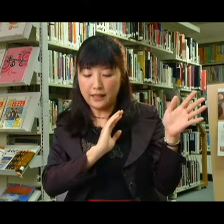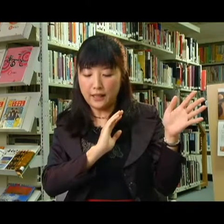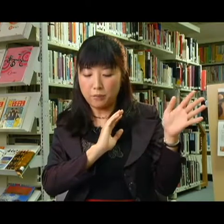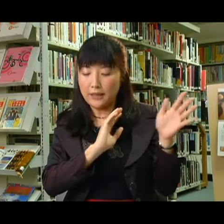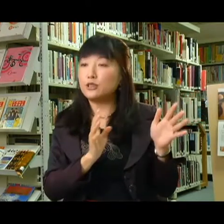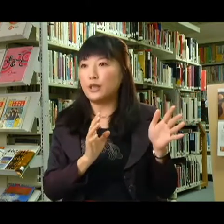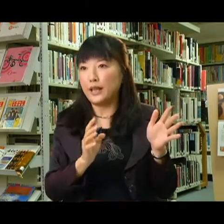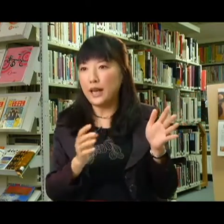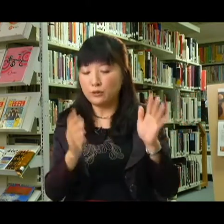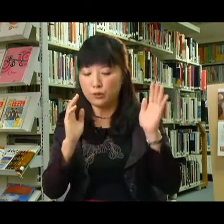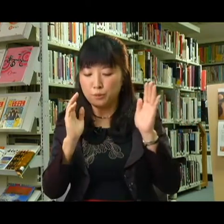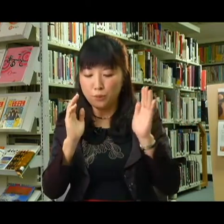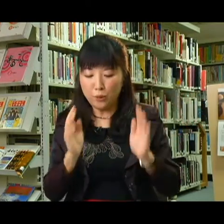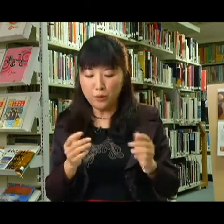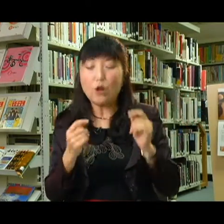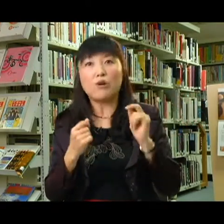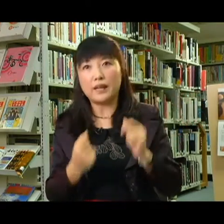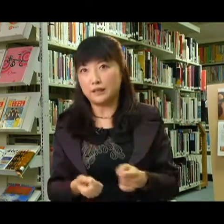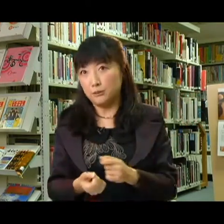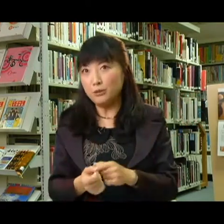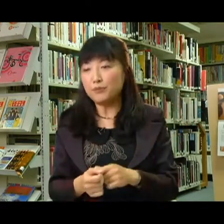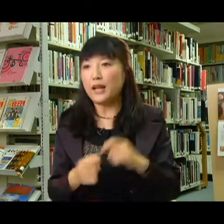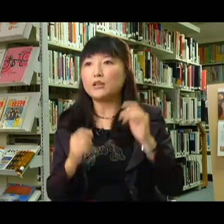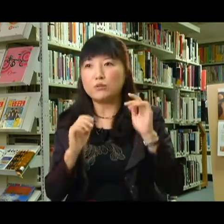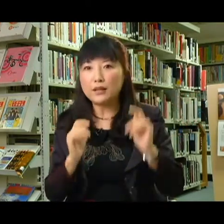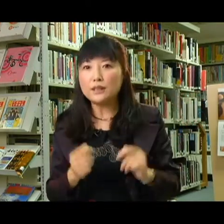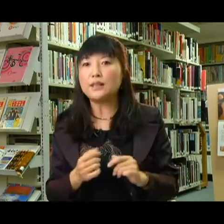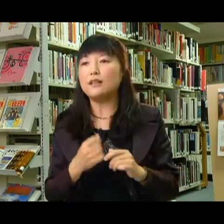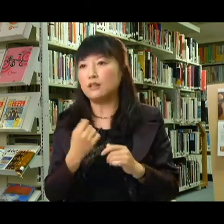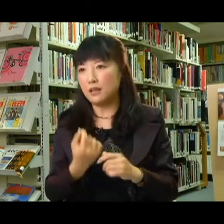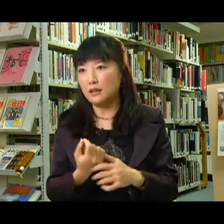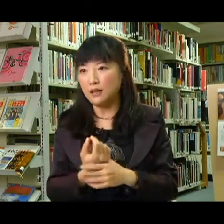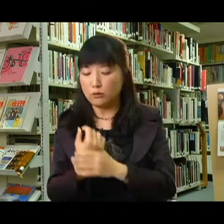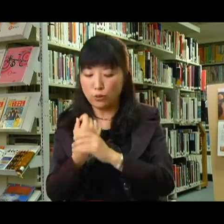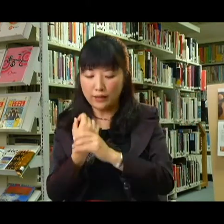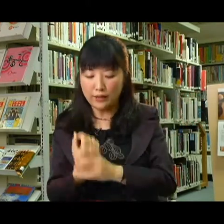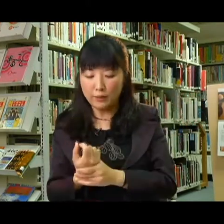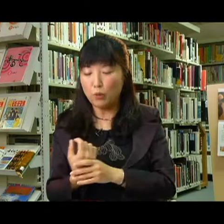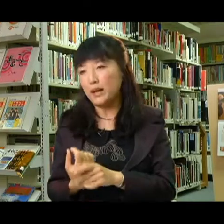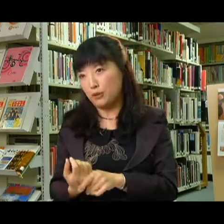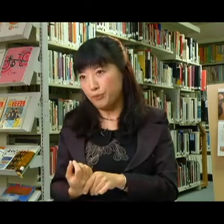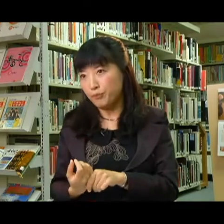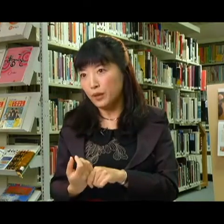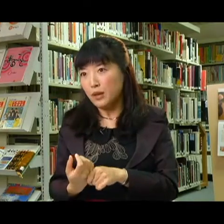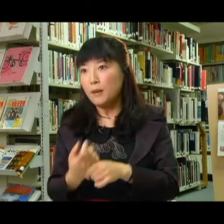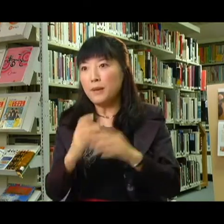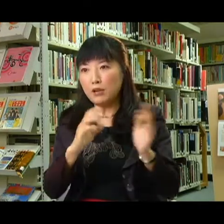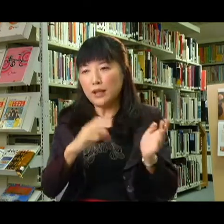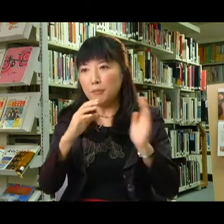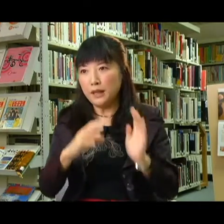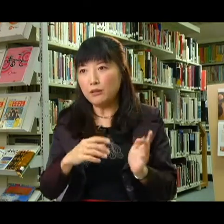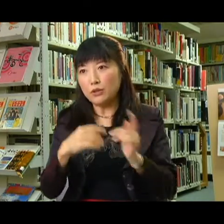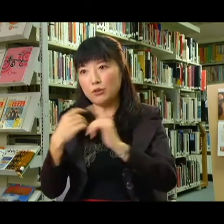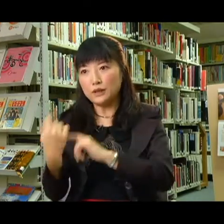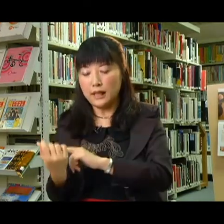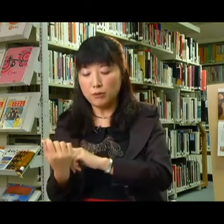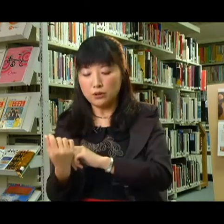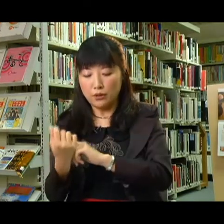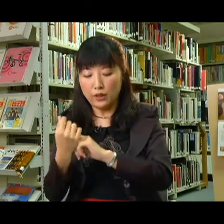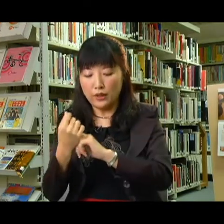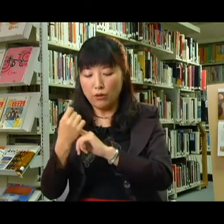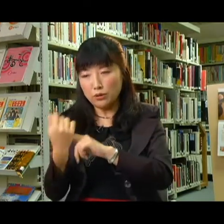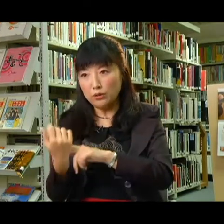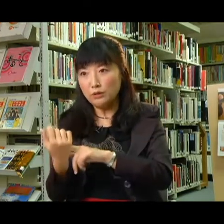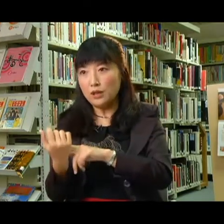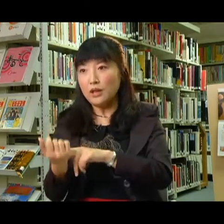puedes estudiar tu propio ritmo en cualquier lugar, en cualquier momento. Pero también nosotros